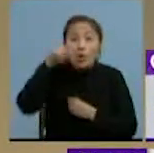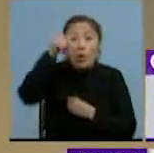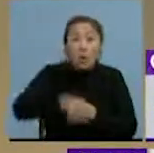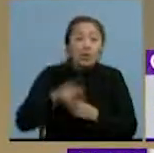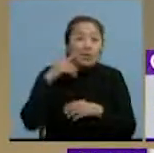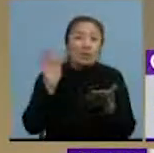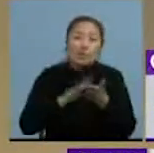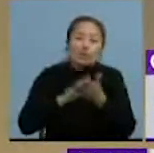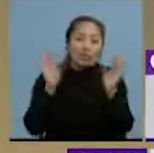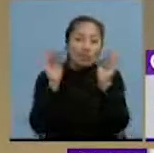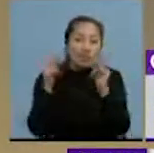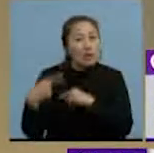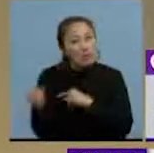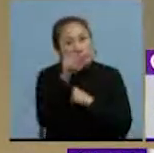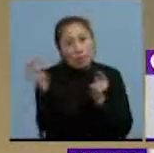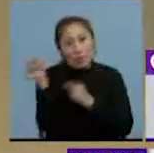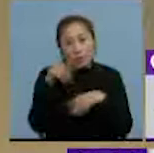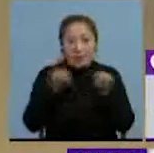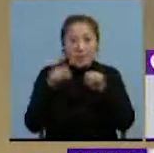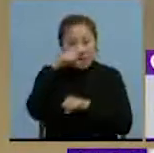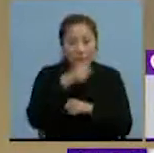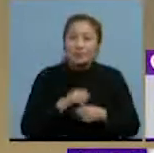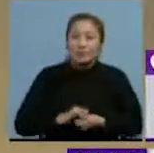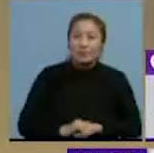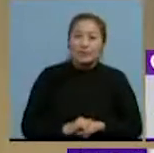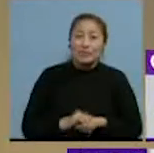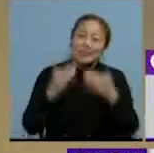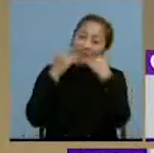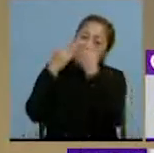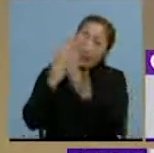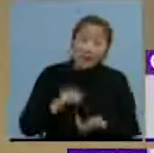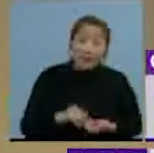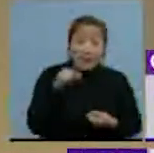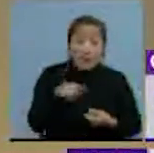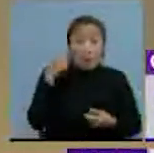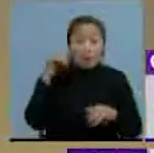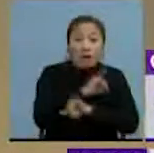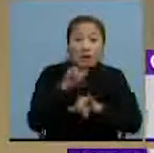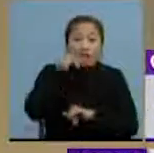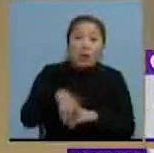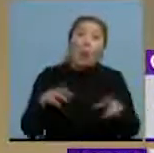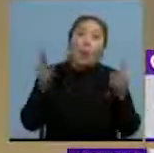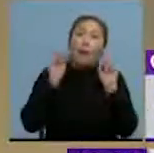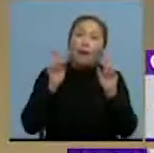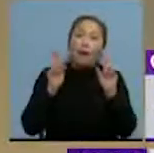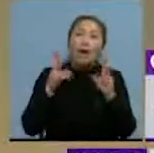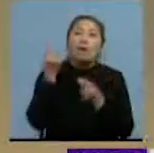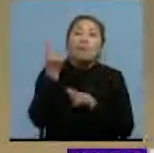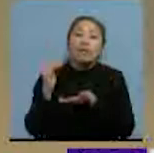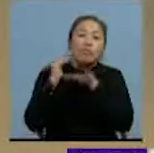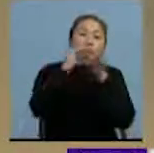la misma situación. Volvemos a estudios. Así es, Omar, muchas gracias por el informe y ojalá que lleguen esos